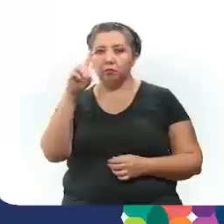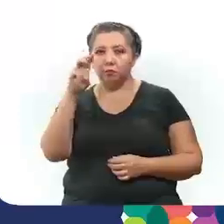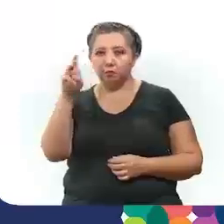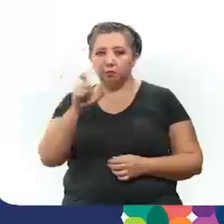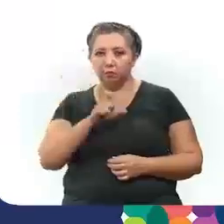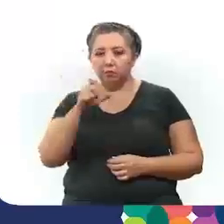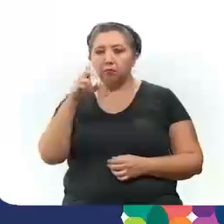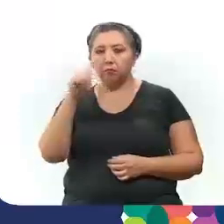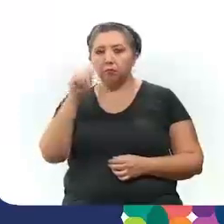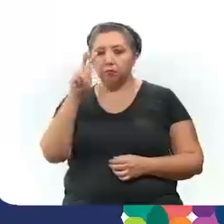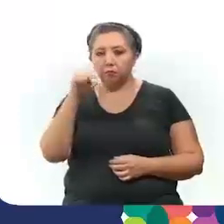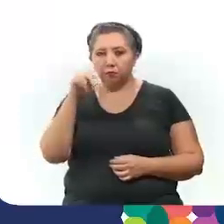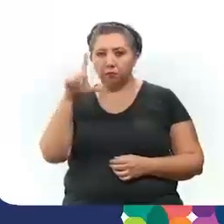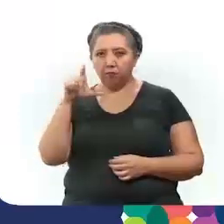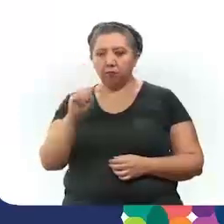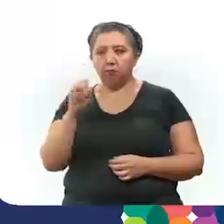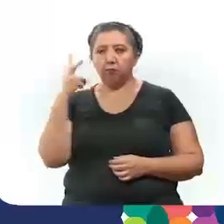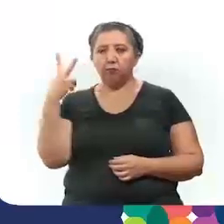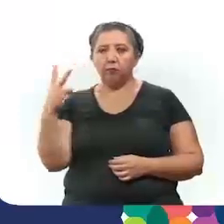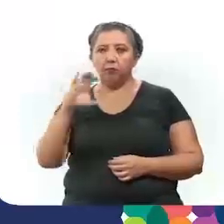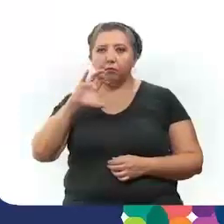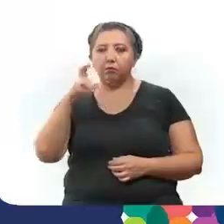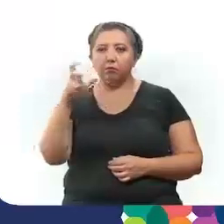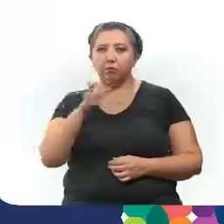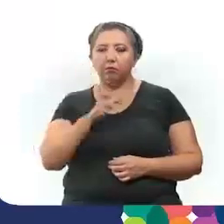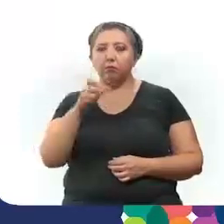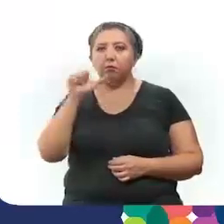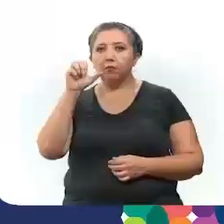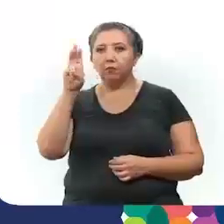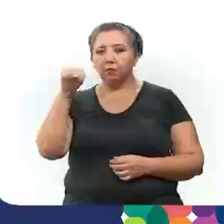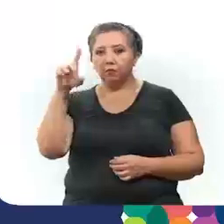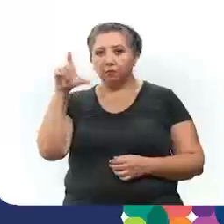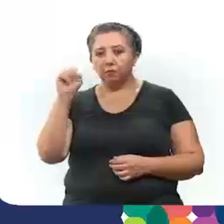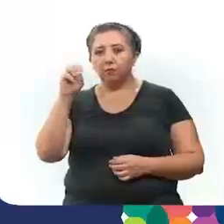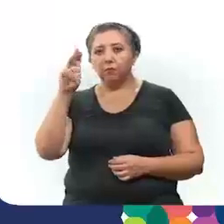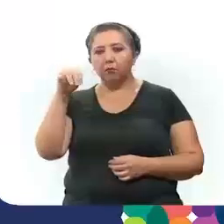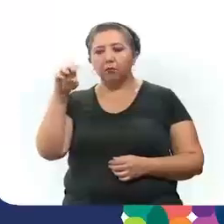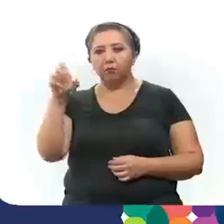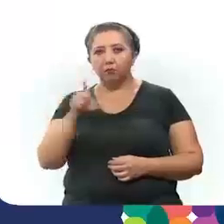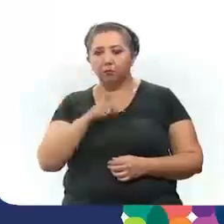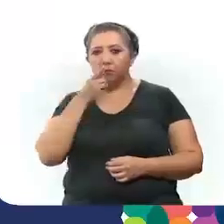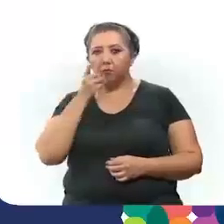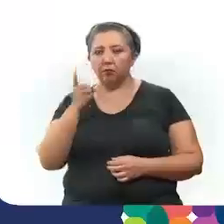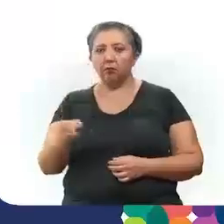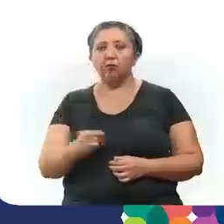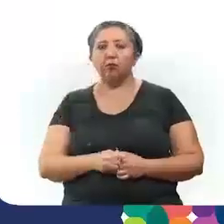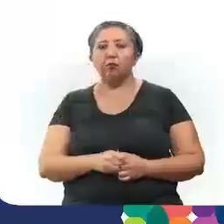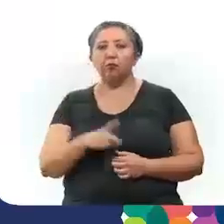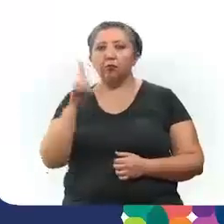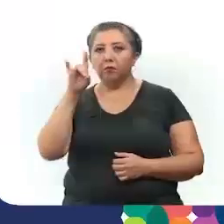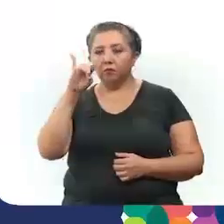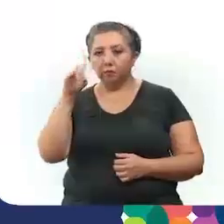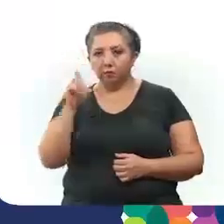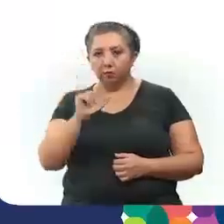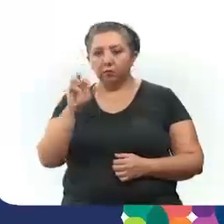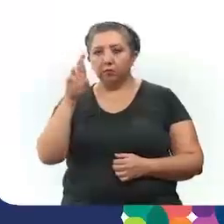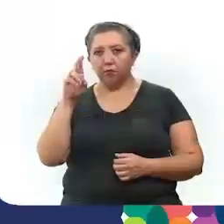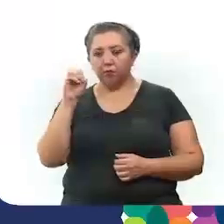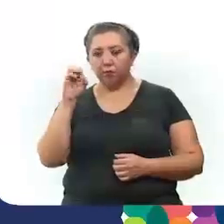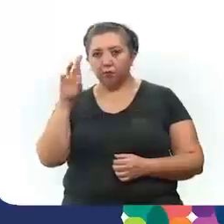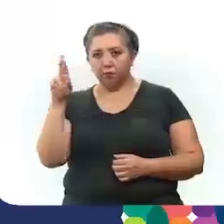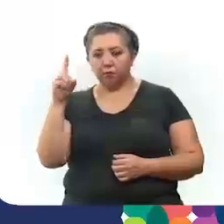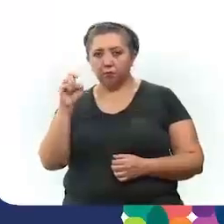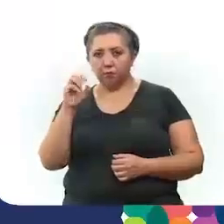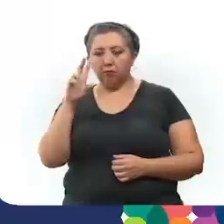Pedregales de Tanlum, 2, Chuminópolis, Amalia Solórzano, Mulsay, Francisco y Madero, Díaz Ordaz, Los Reyes y